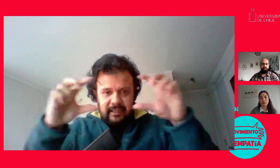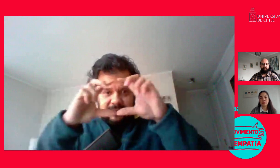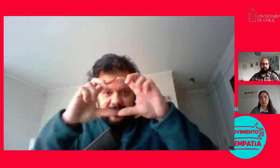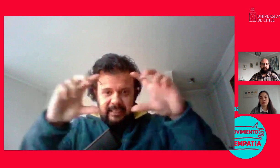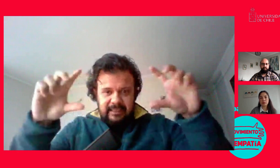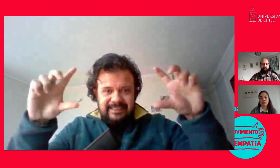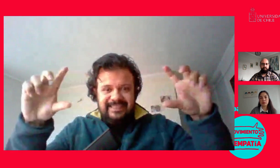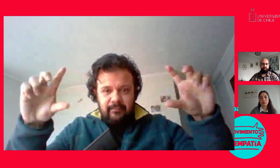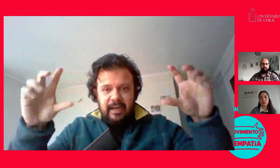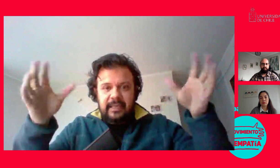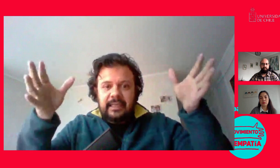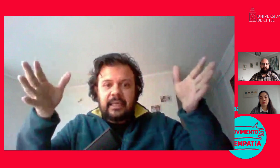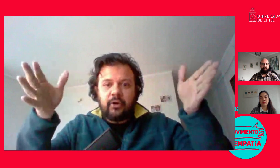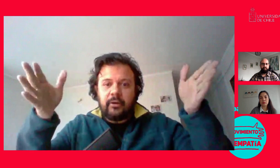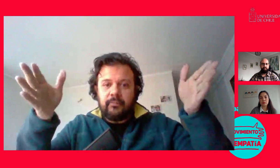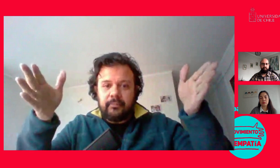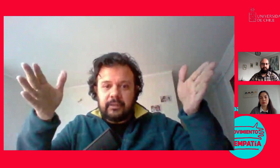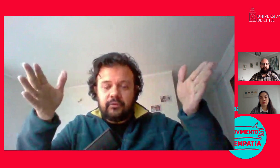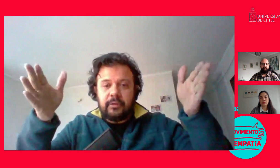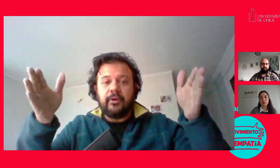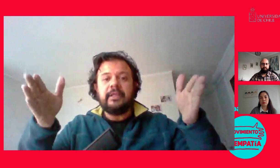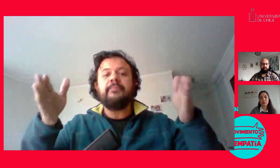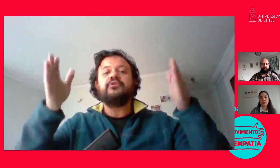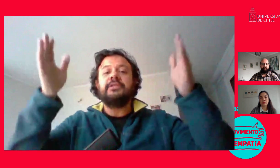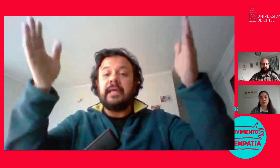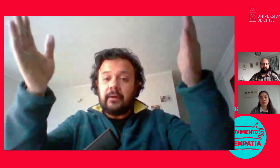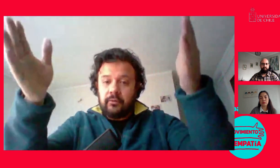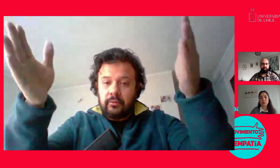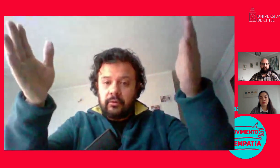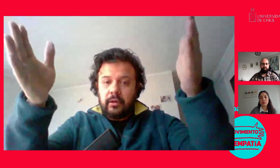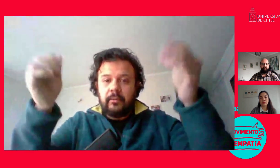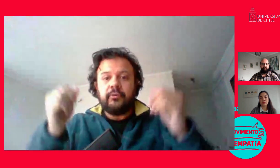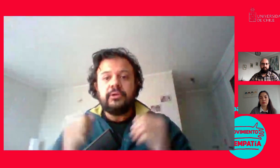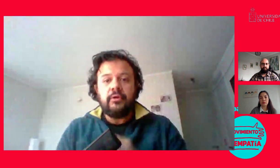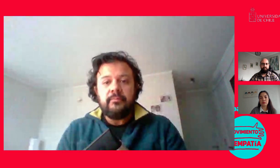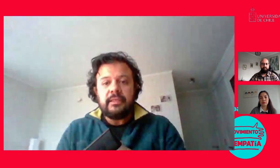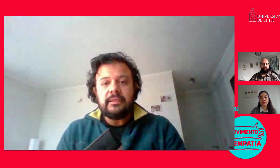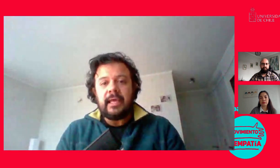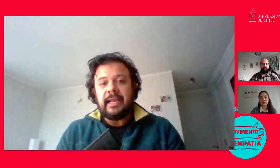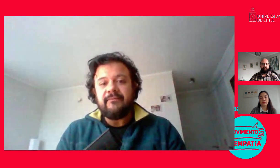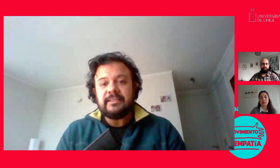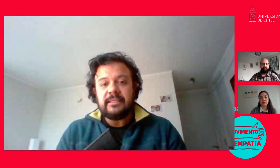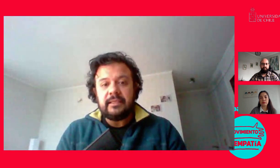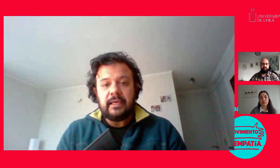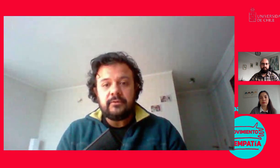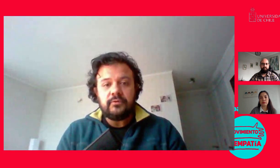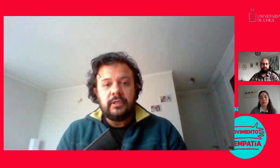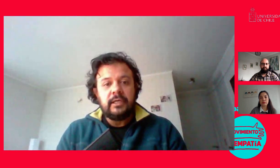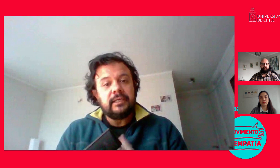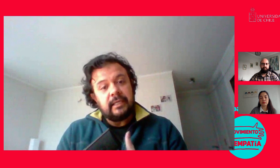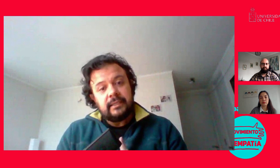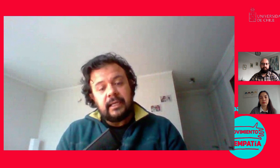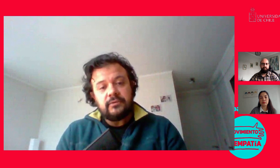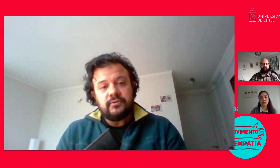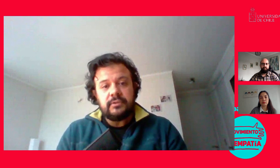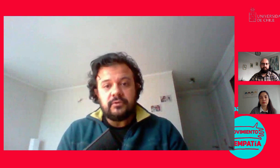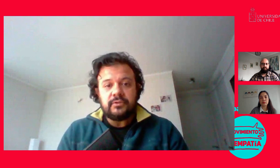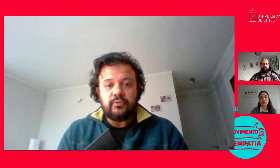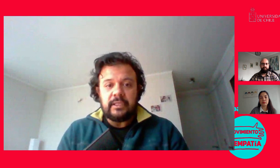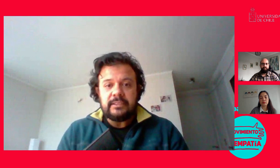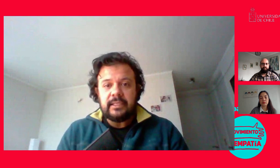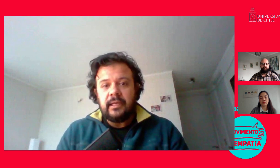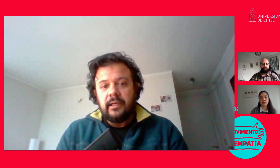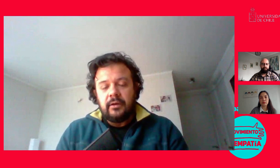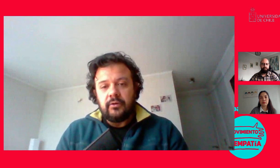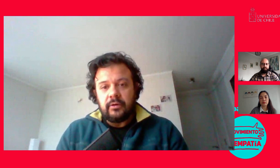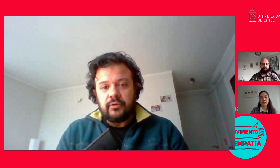generar este ensamblaje del genoma completo y poder depositarlo posteriormente a las bases de datos, que en este caso, ¿cierto?,